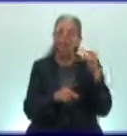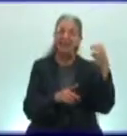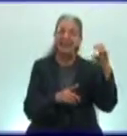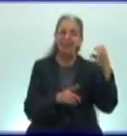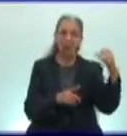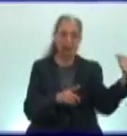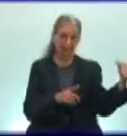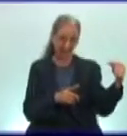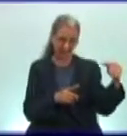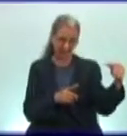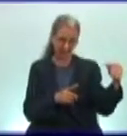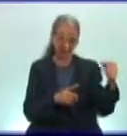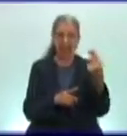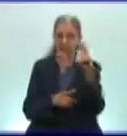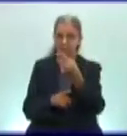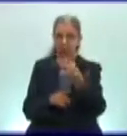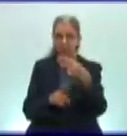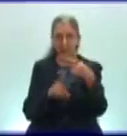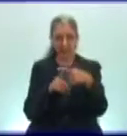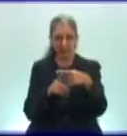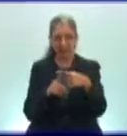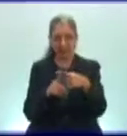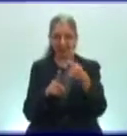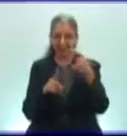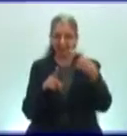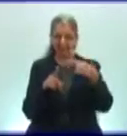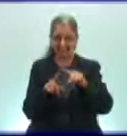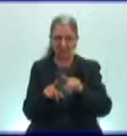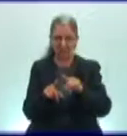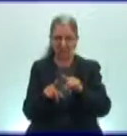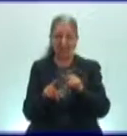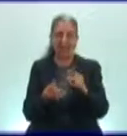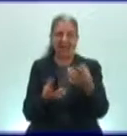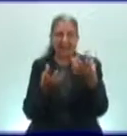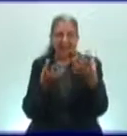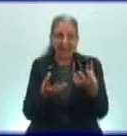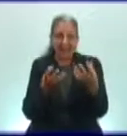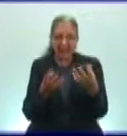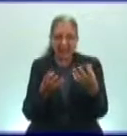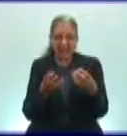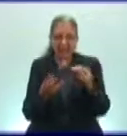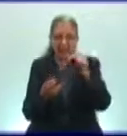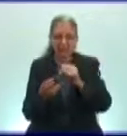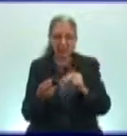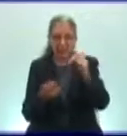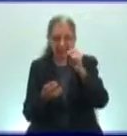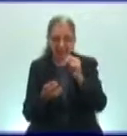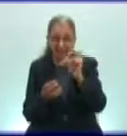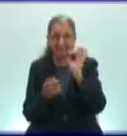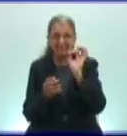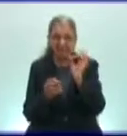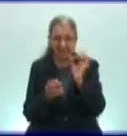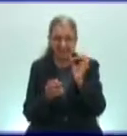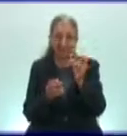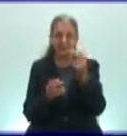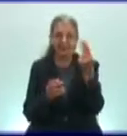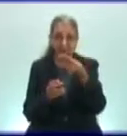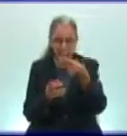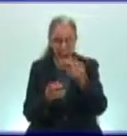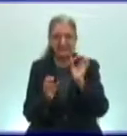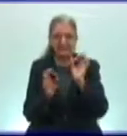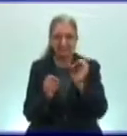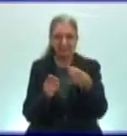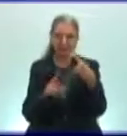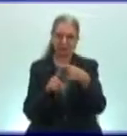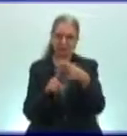encontramos protones y neutrones, pero los protones son los que tienen carga, su carga es positiva, por eso estos protones